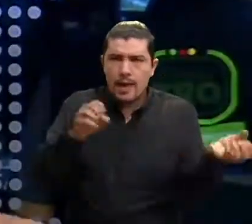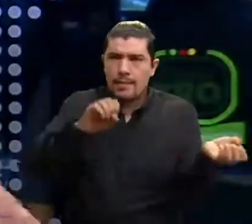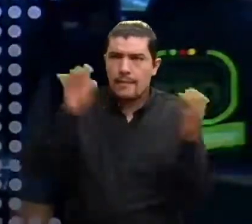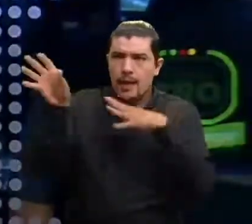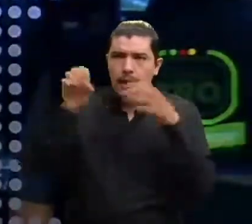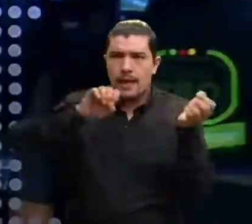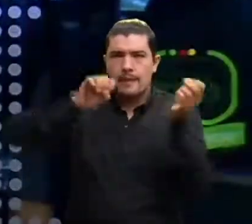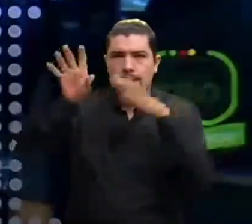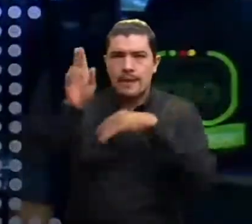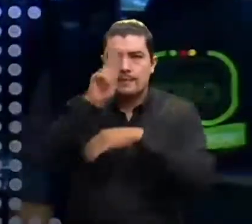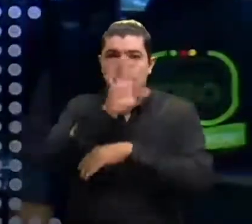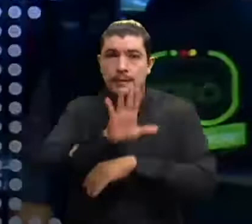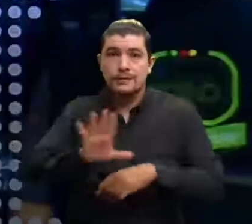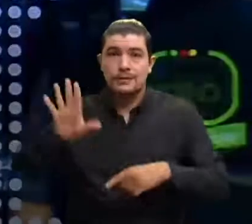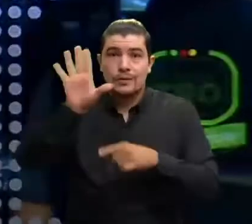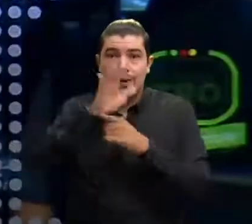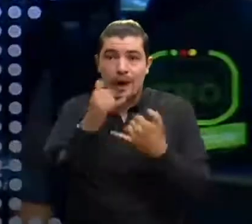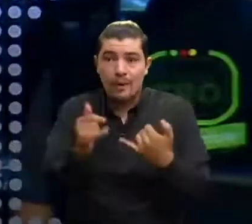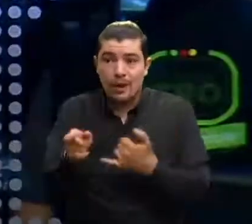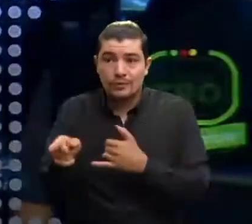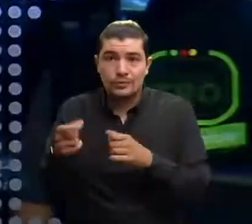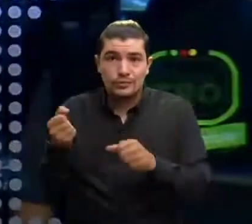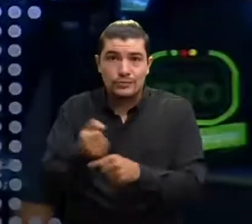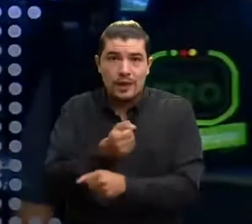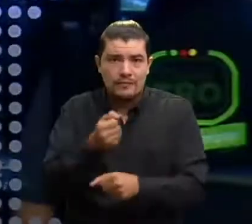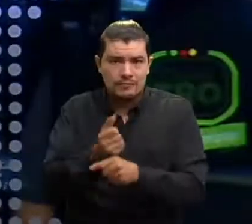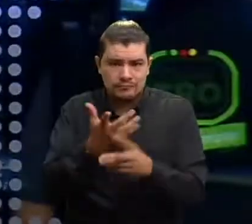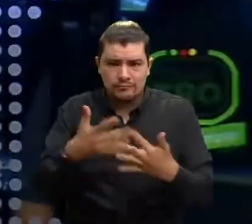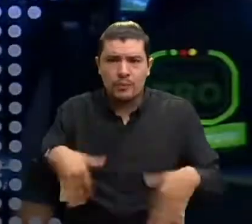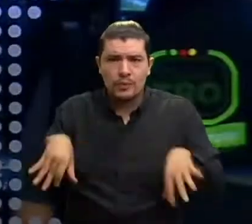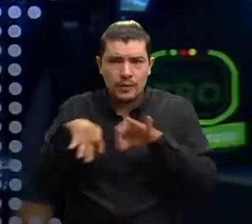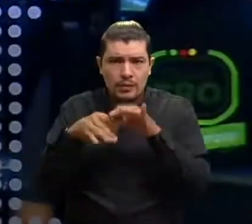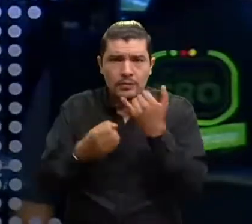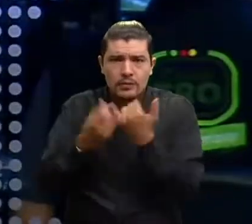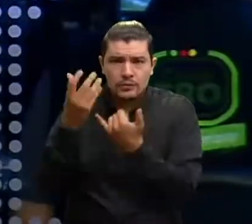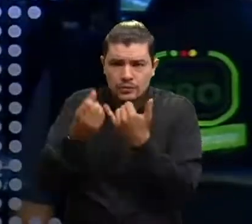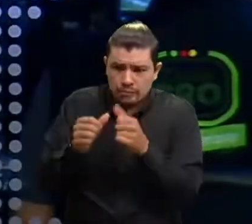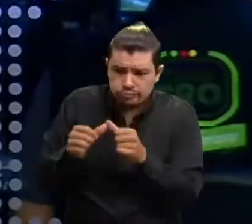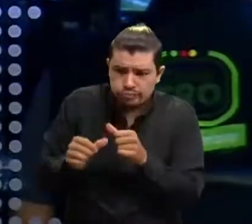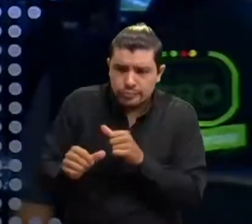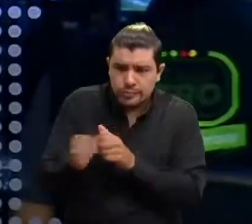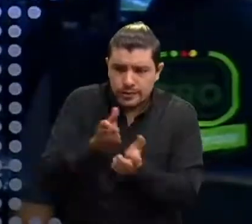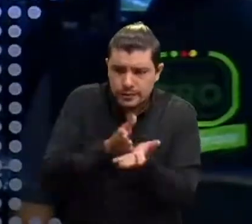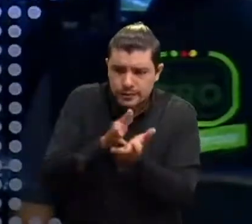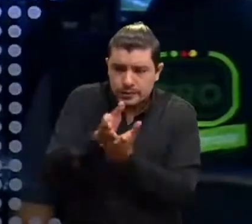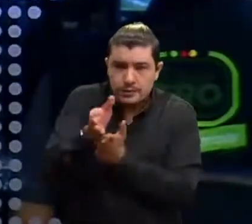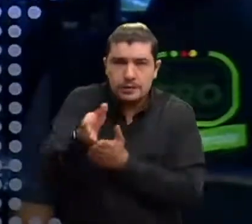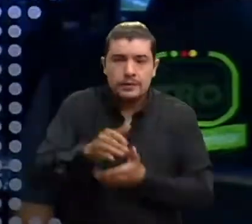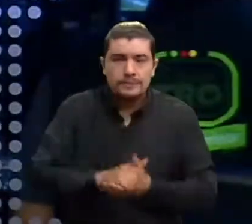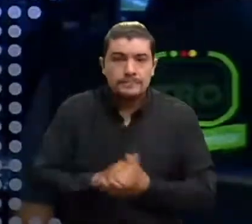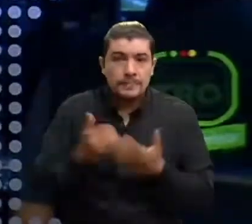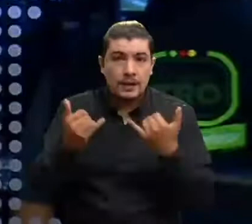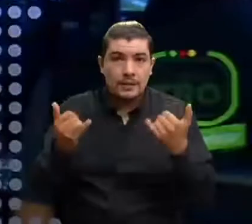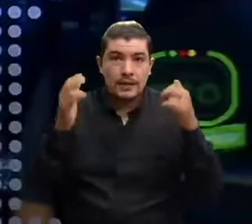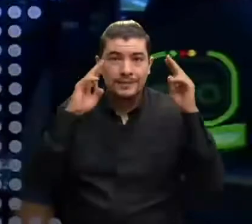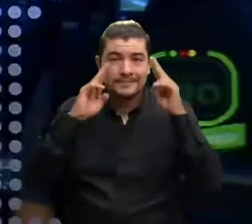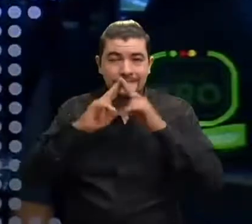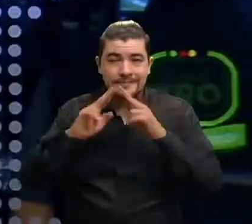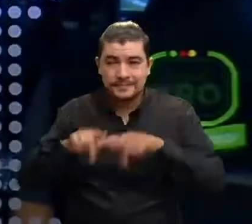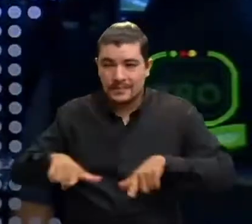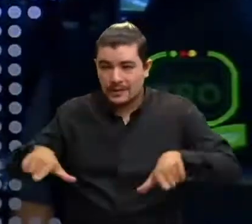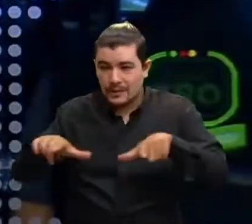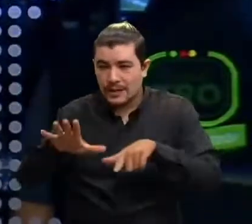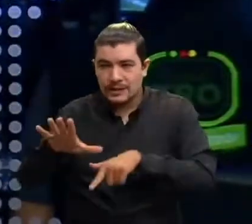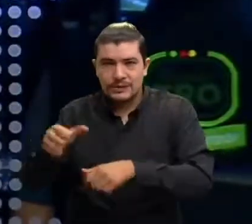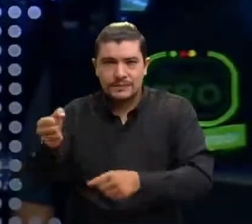país. Este trabajo permite que la industria tenga un sostenimiento importante generado por estos lugares. Hoy conocemos precisamente el